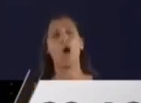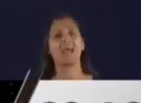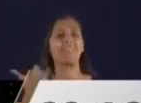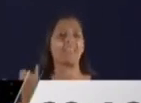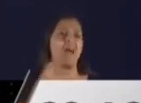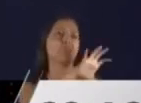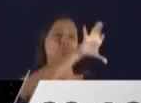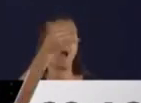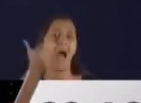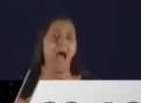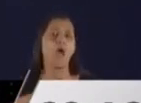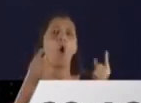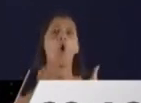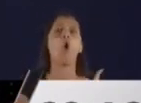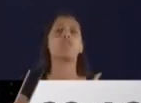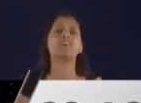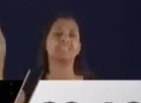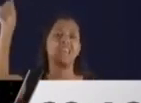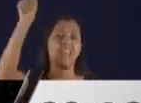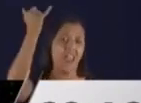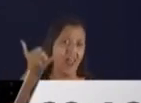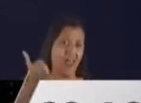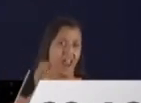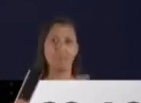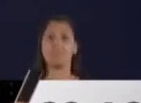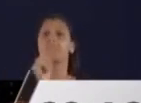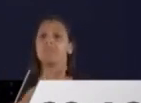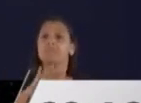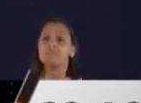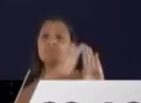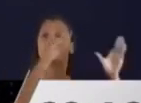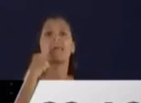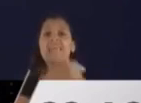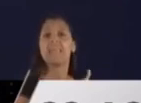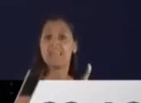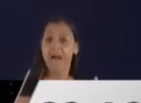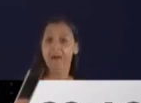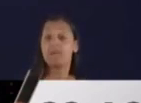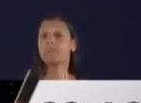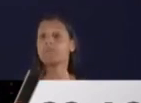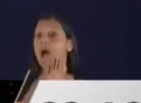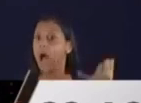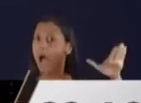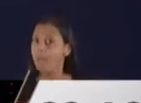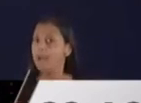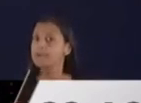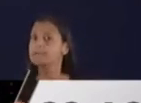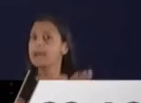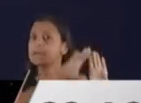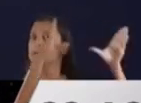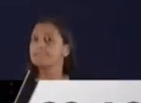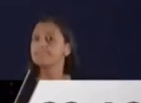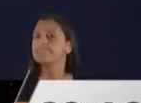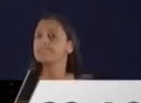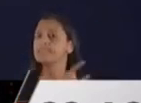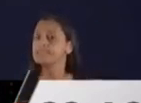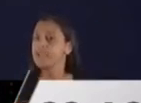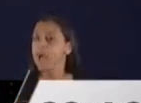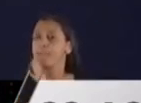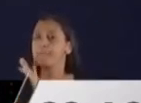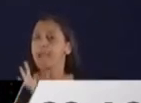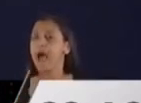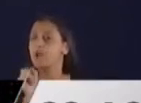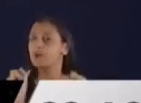Eh bueno lo cierto Es que muchas veces estos institutos además siempre tienen la particularidad que